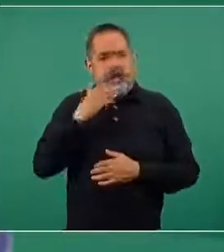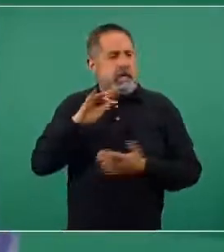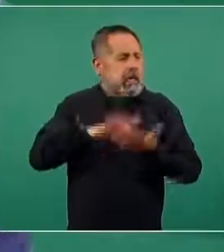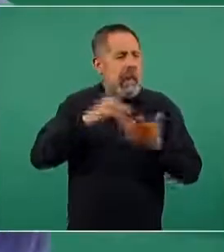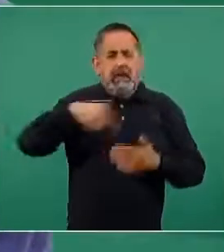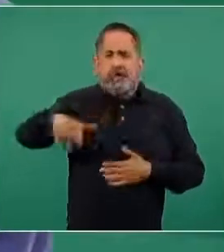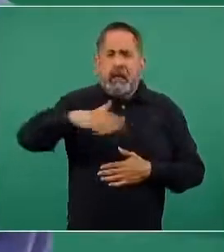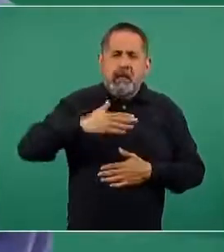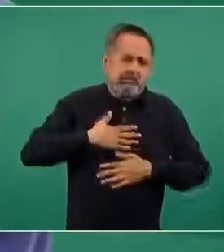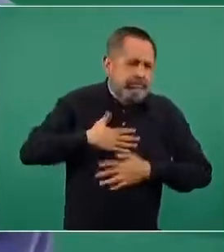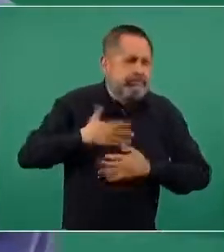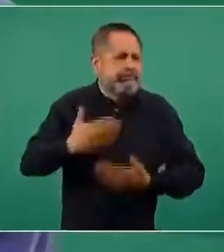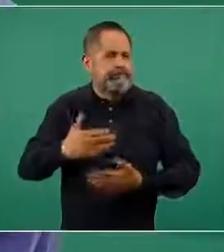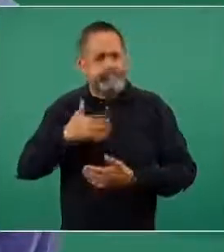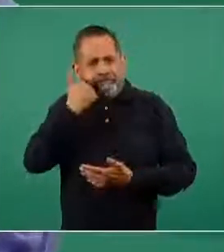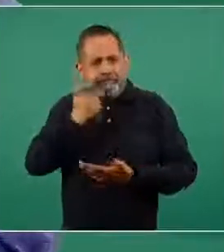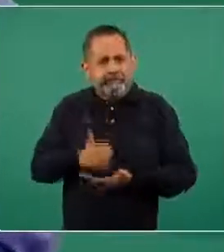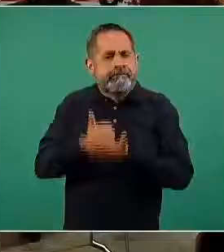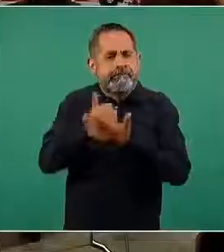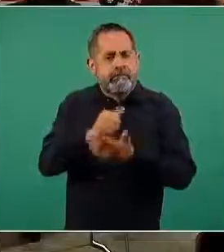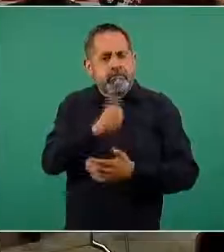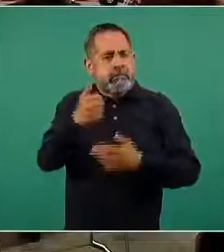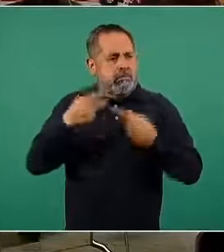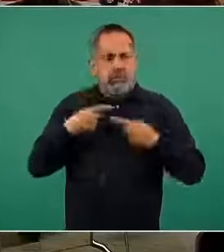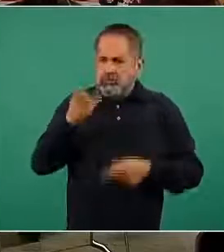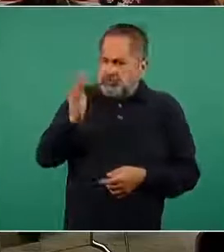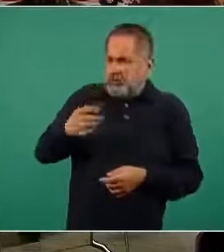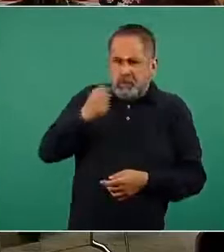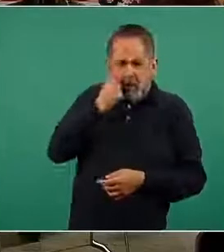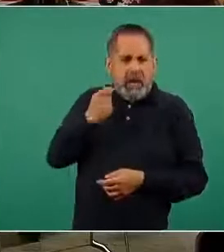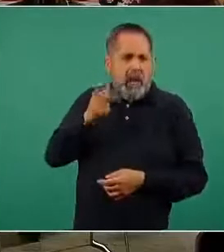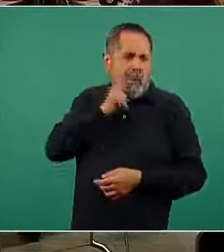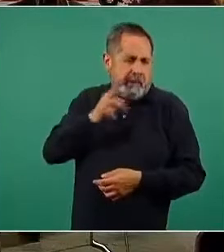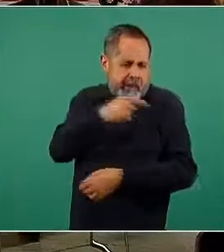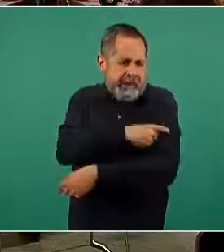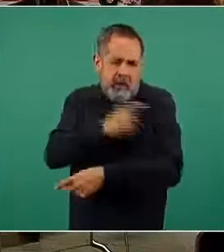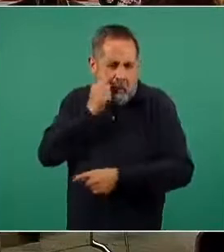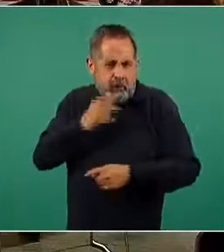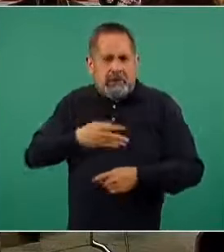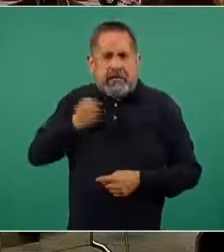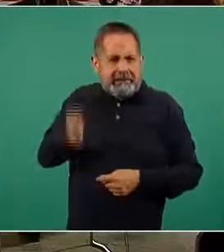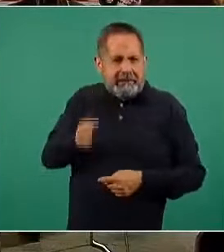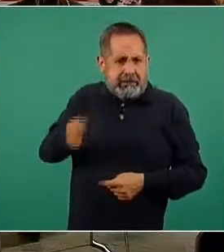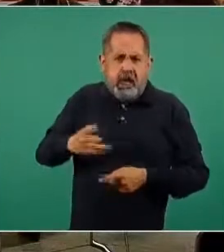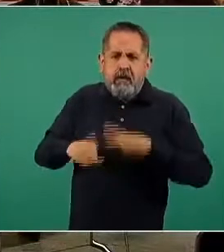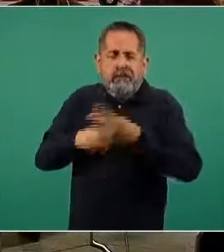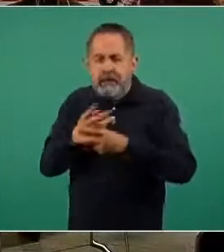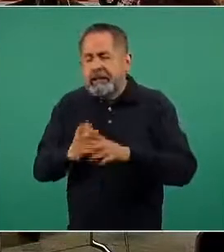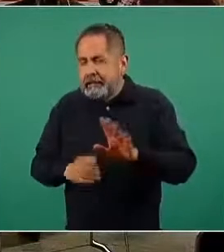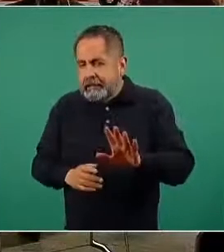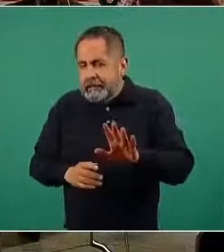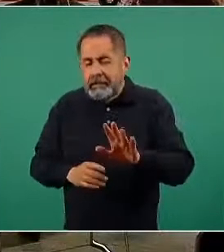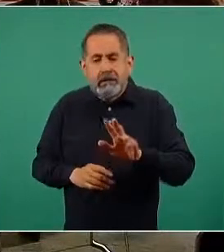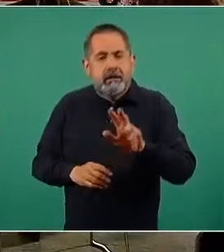filantropía, este deseo de ayudar a otras personas y al avance del conocimiento, no